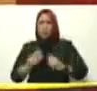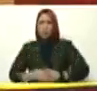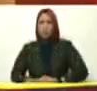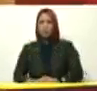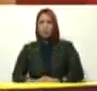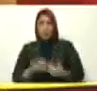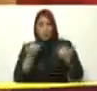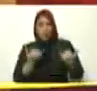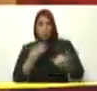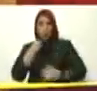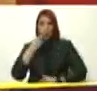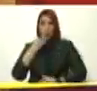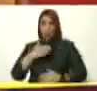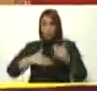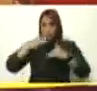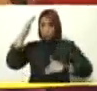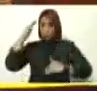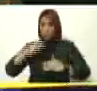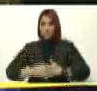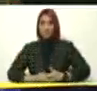soy jovenzote.